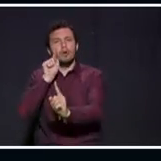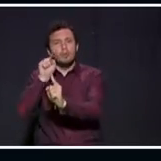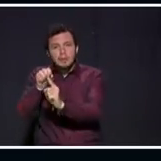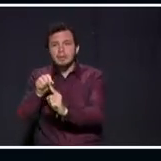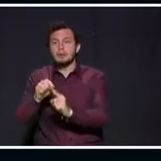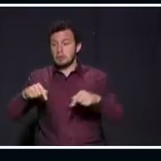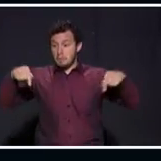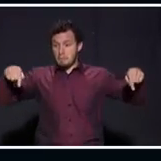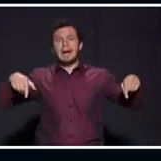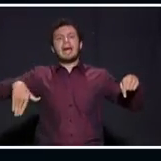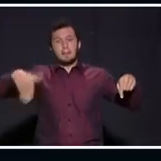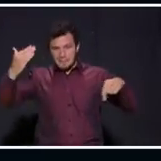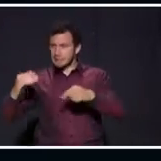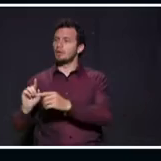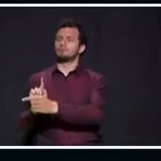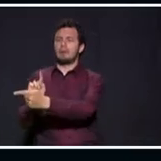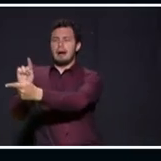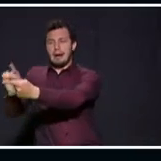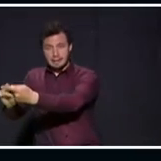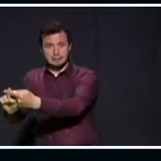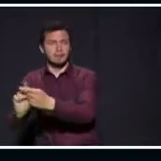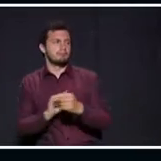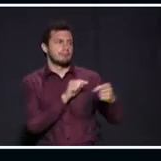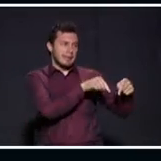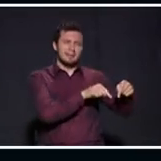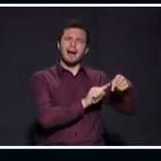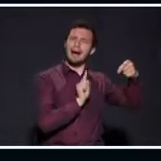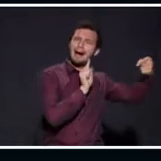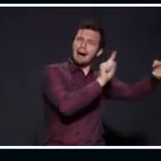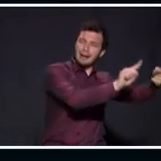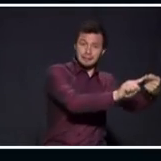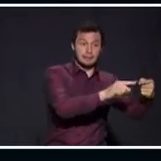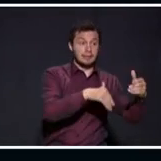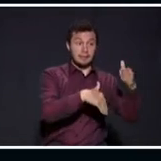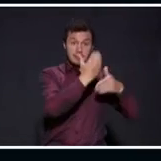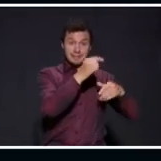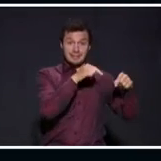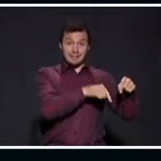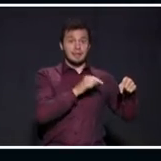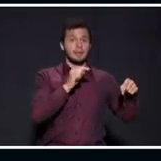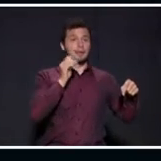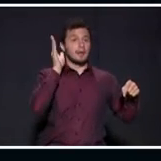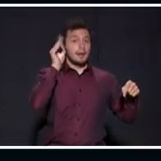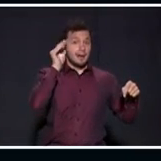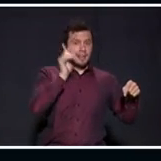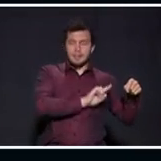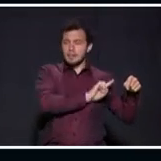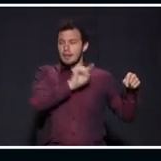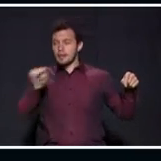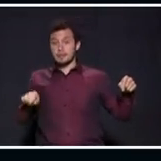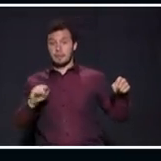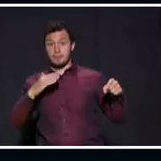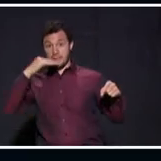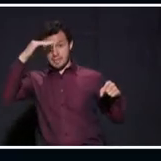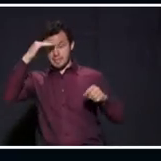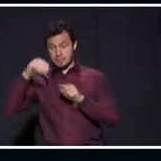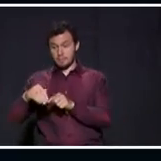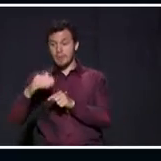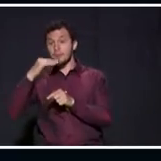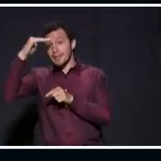vamos a impactar esos 81 kilómetros de caldas a medellín y de medellín a barbosa